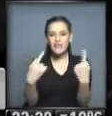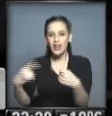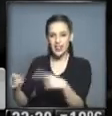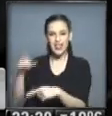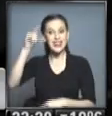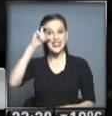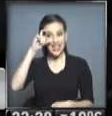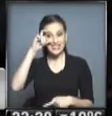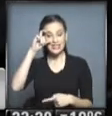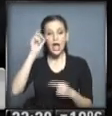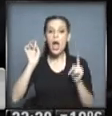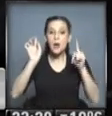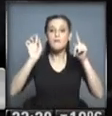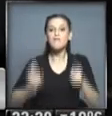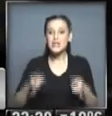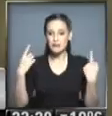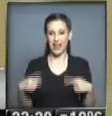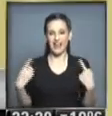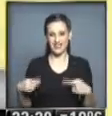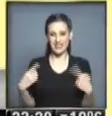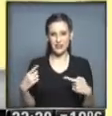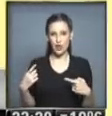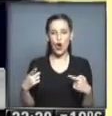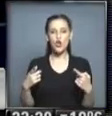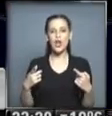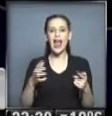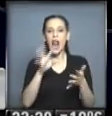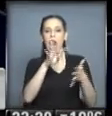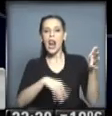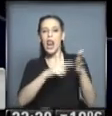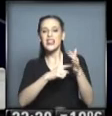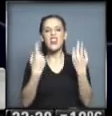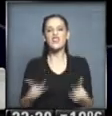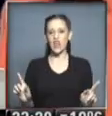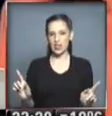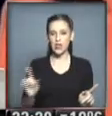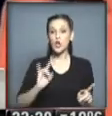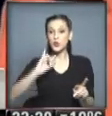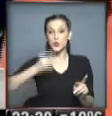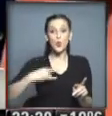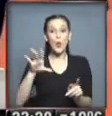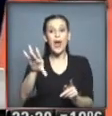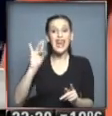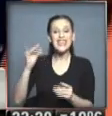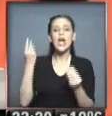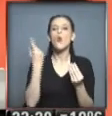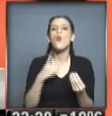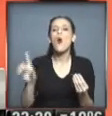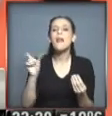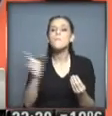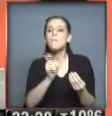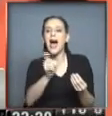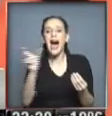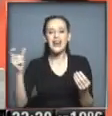una misma melodía con letras distintas. Y vos vas eligiendo qué cantante va cantando cada pedacito,